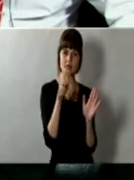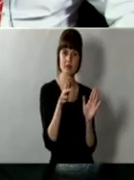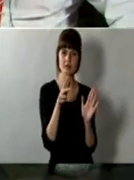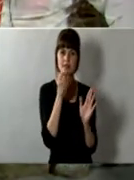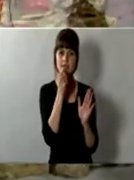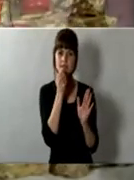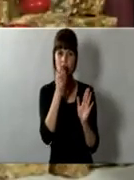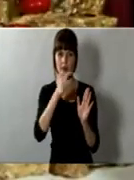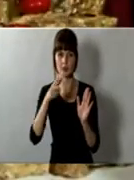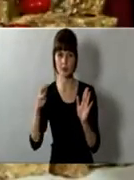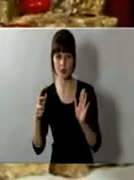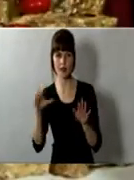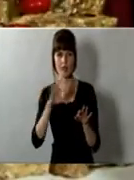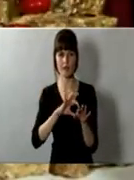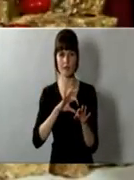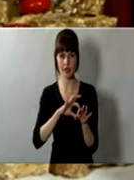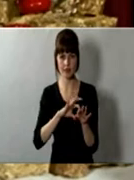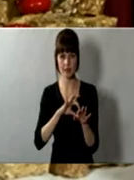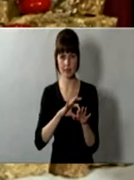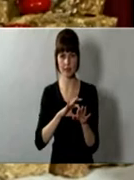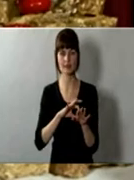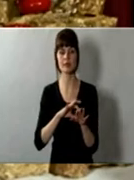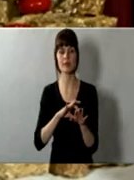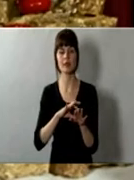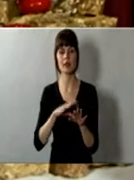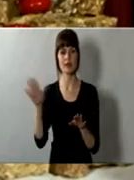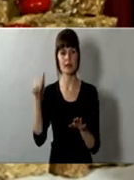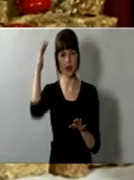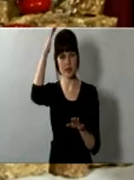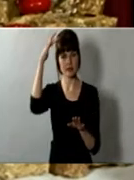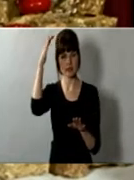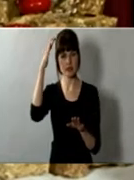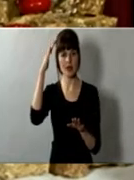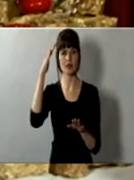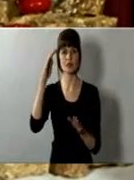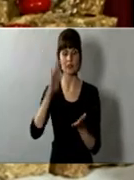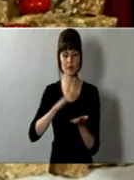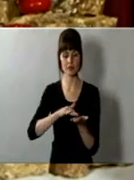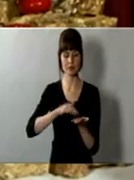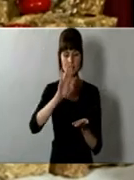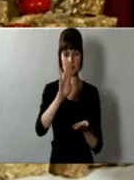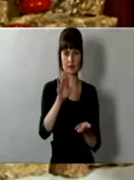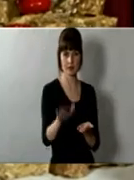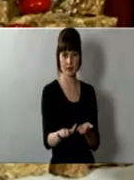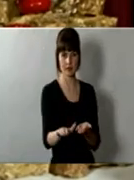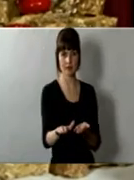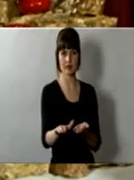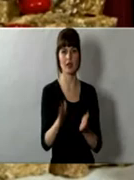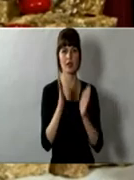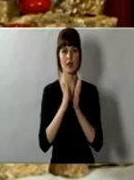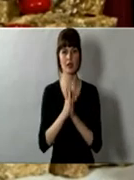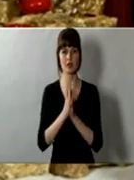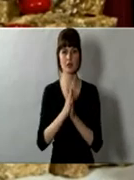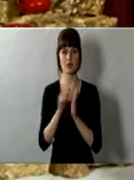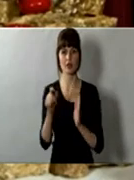ancianos Que están en la iglesia Y a esa persona Úngela Con aceite Y la oración De fe Sanará